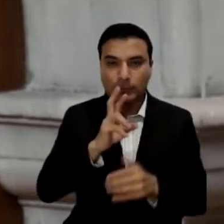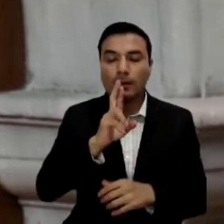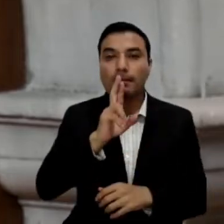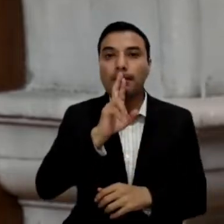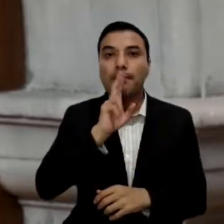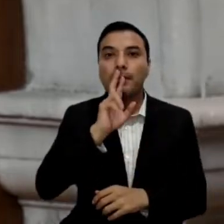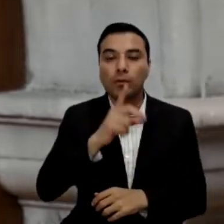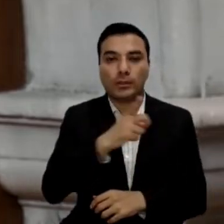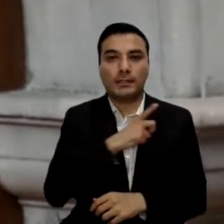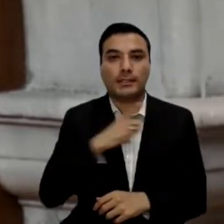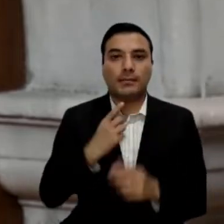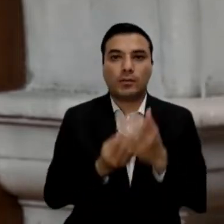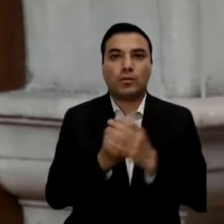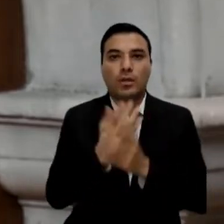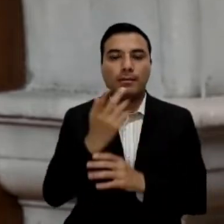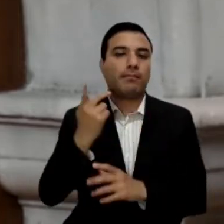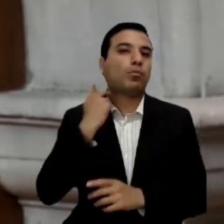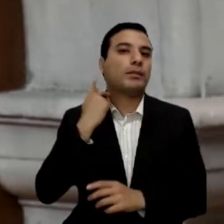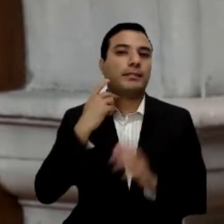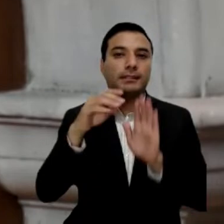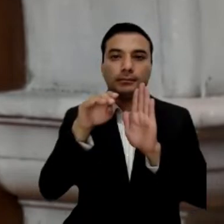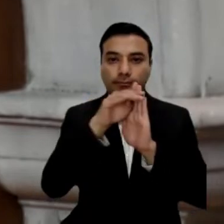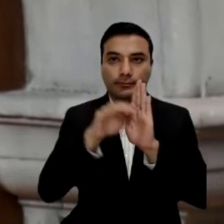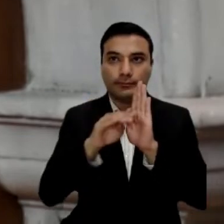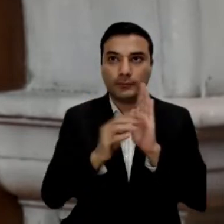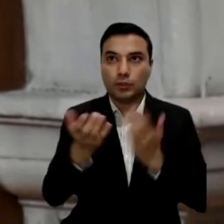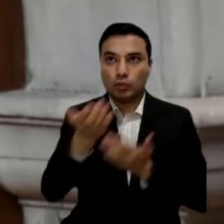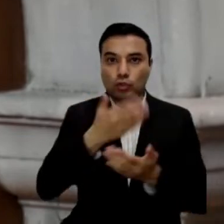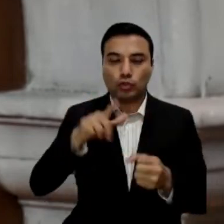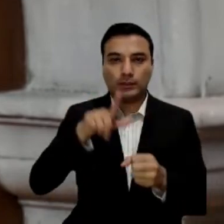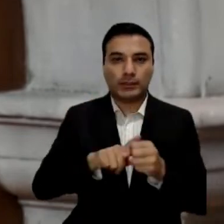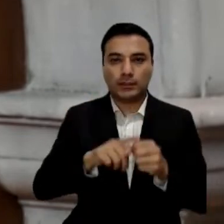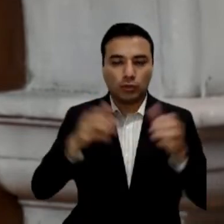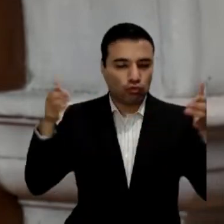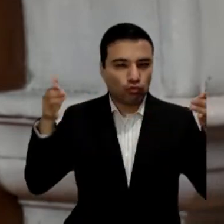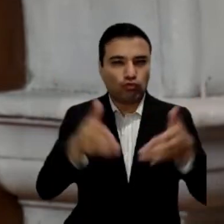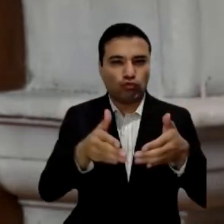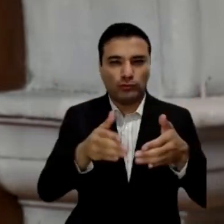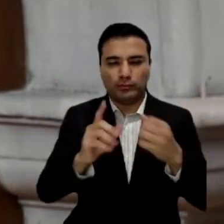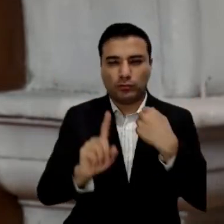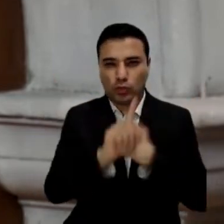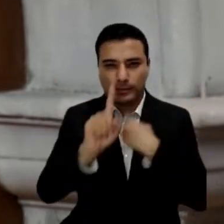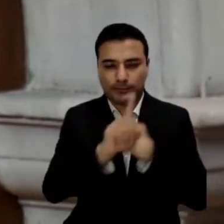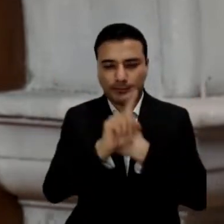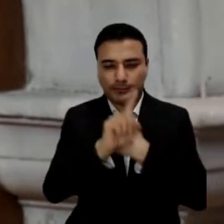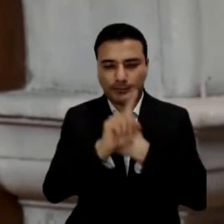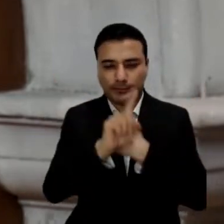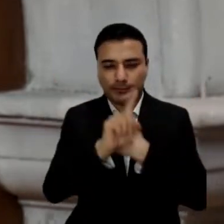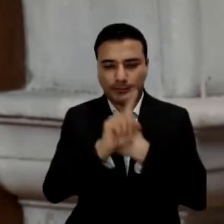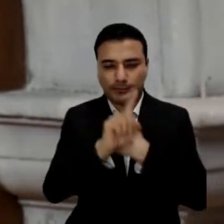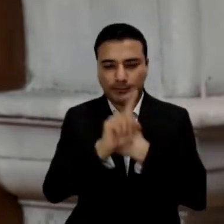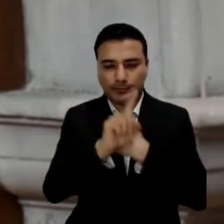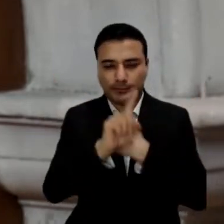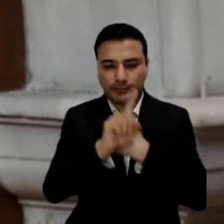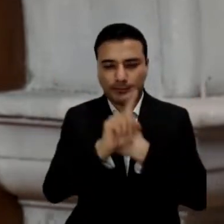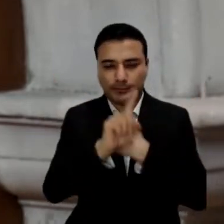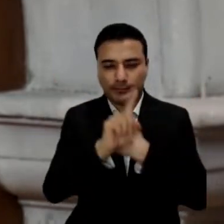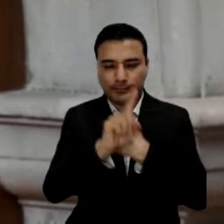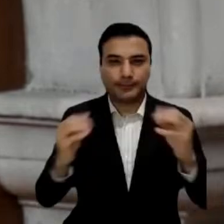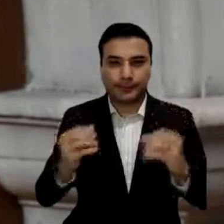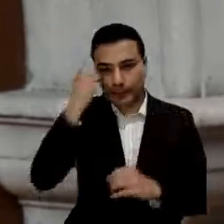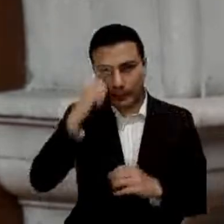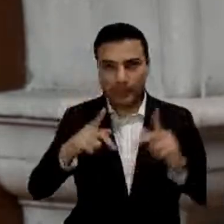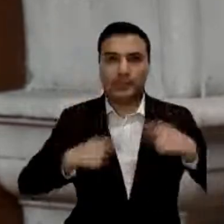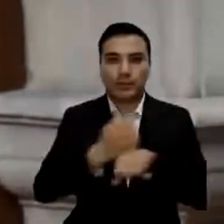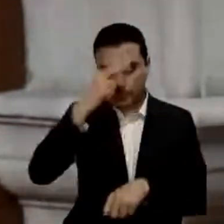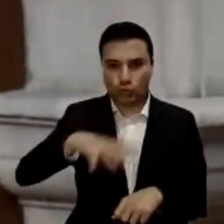política social en nuestra entidad con un enfoque estratégico que priorice el bienestar de los mexiquenses, diseñada